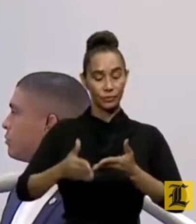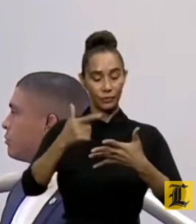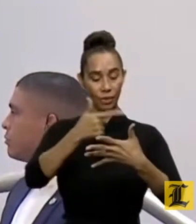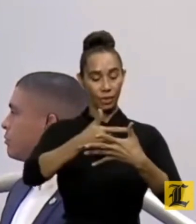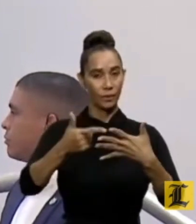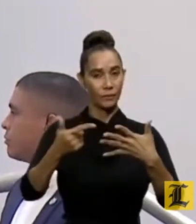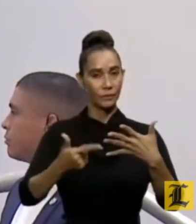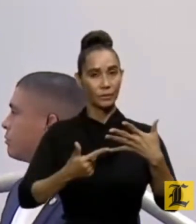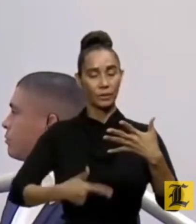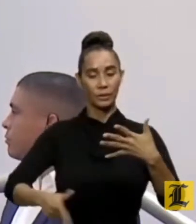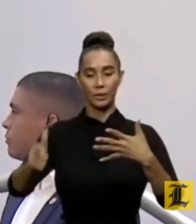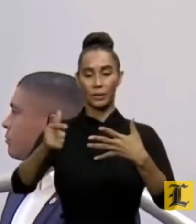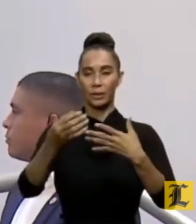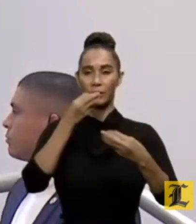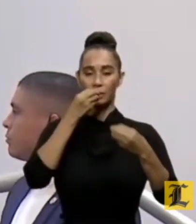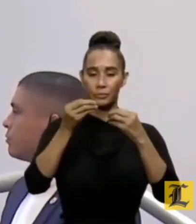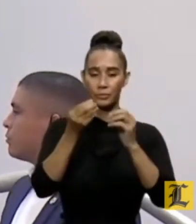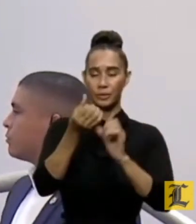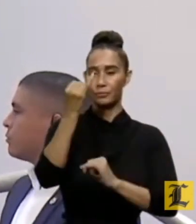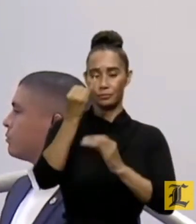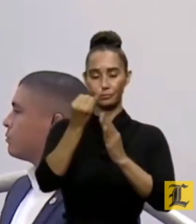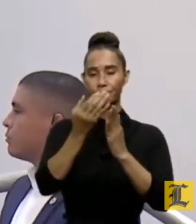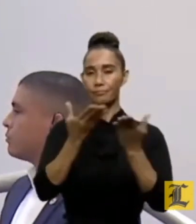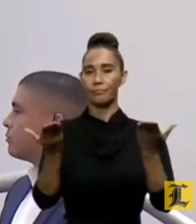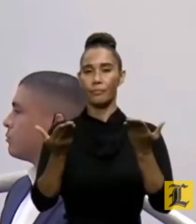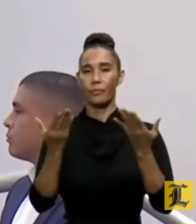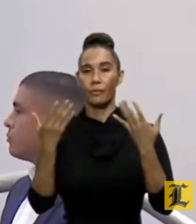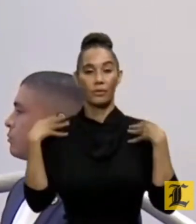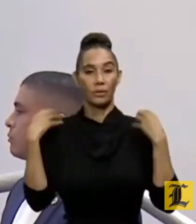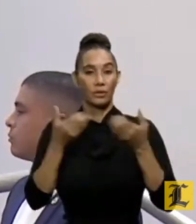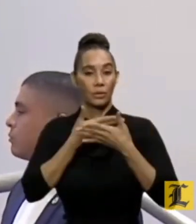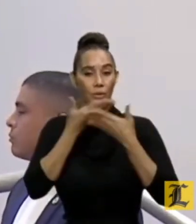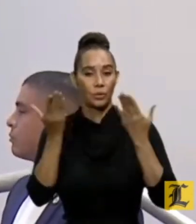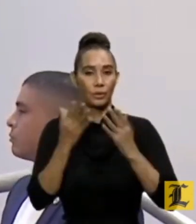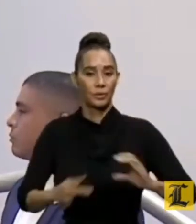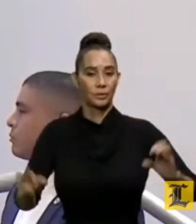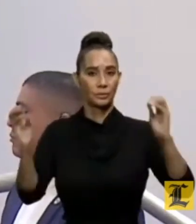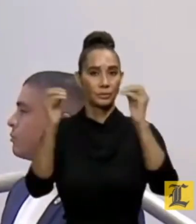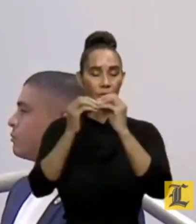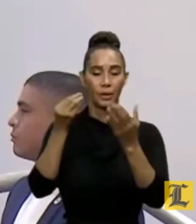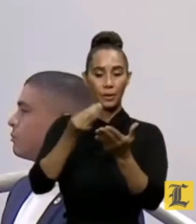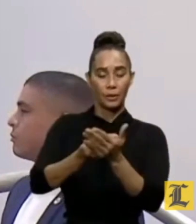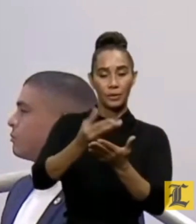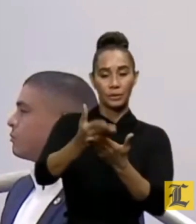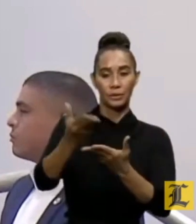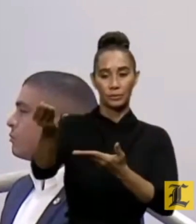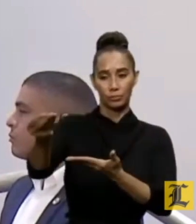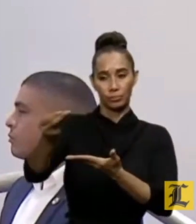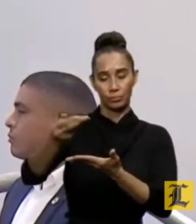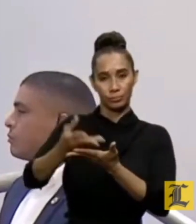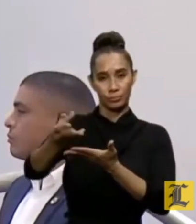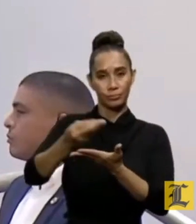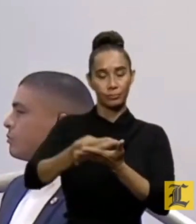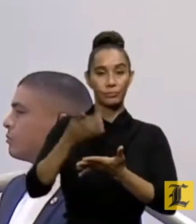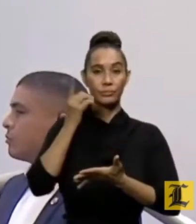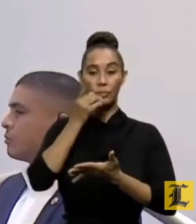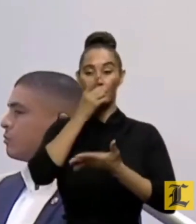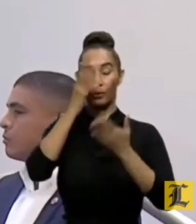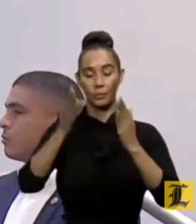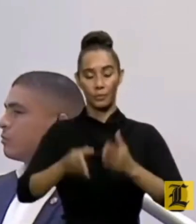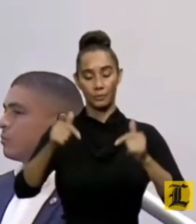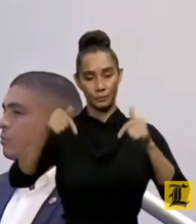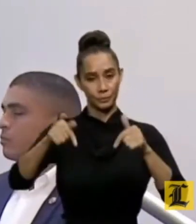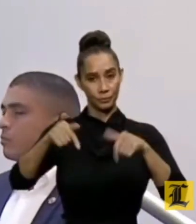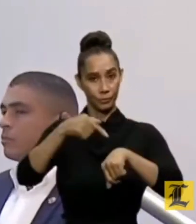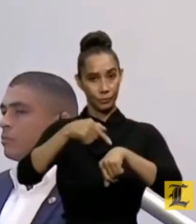niveles de desnutrición deberían de ser mayores por los ingresos que recibían los dominicanos per cápita